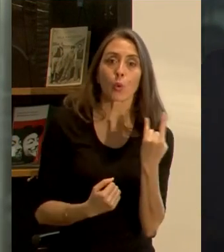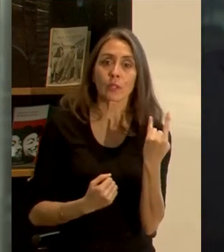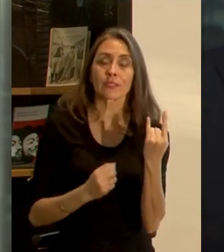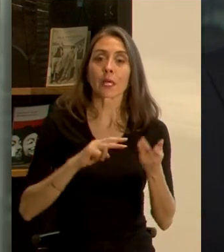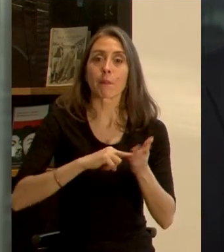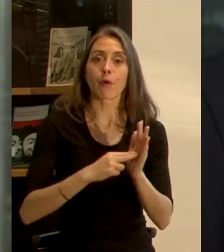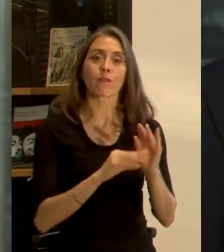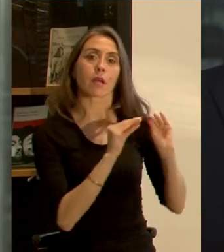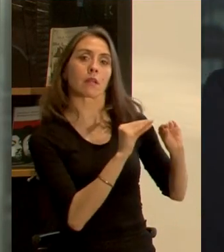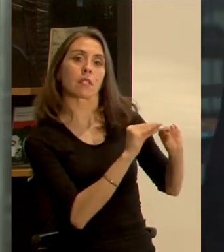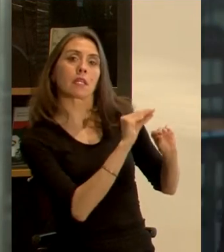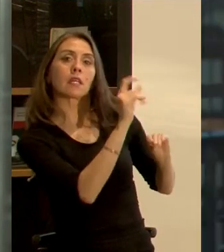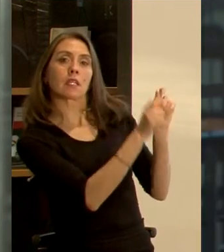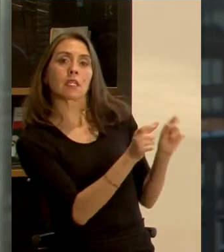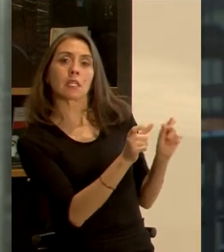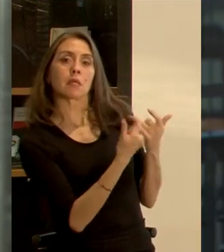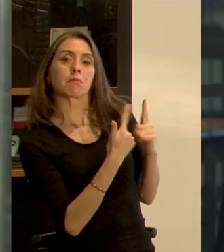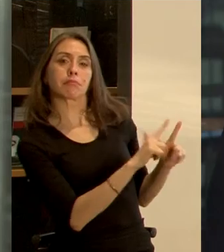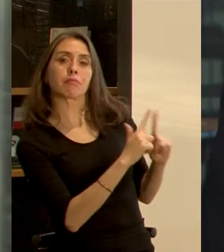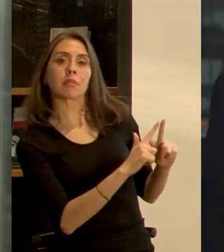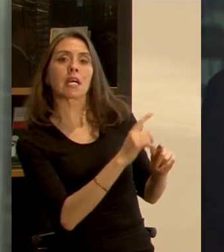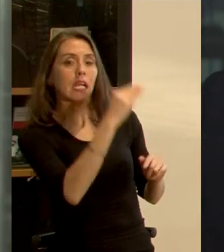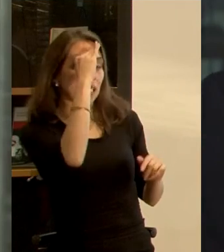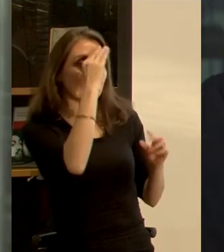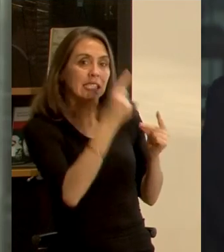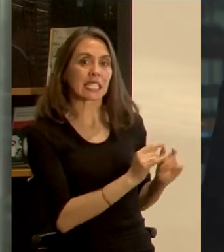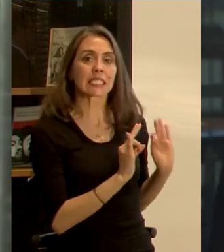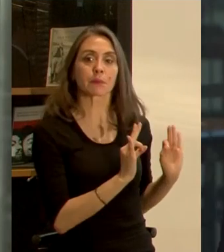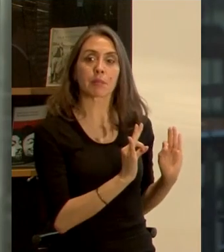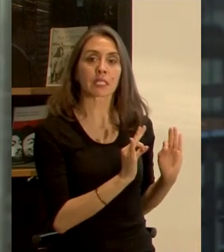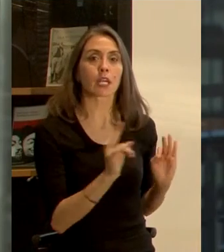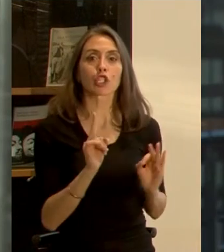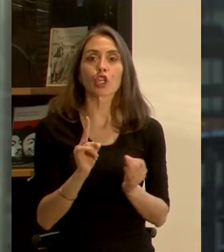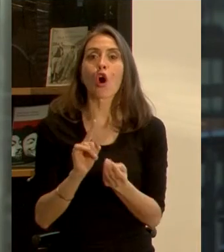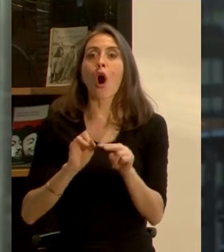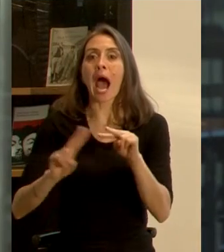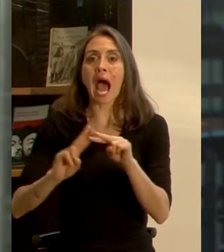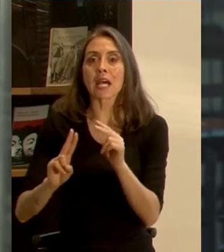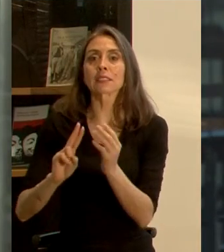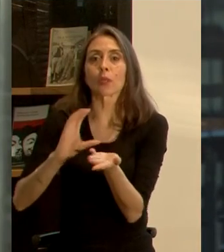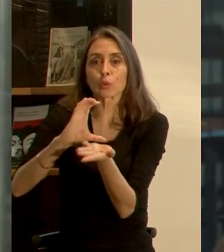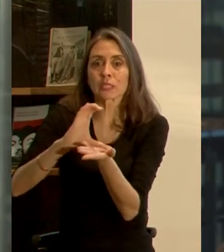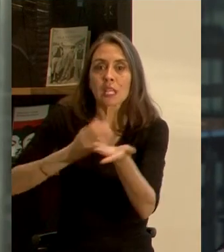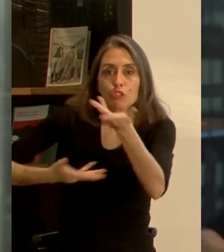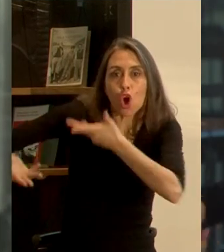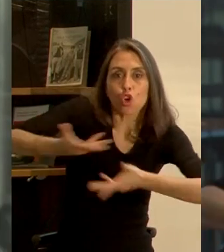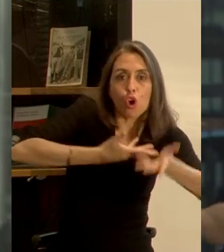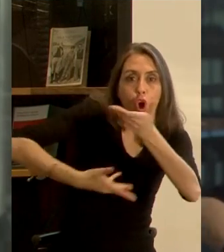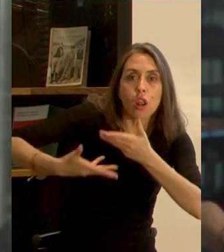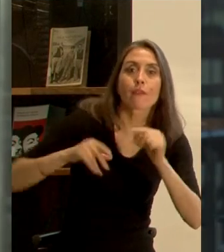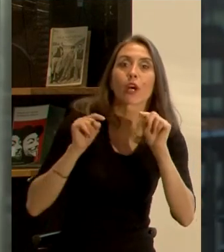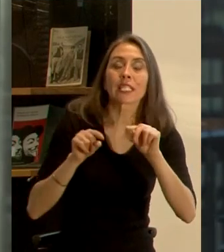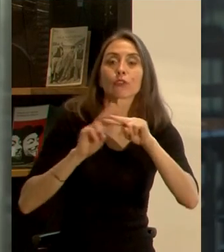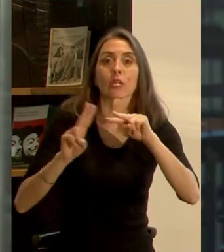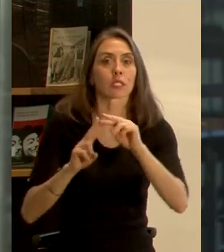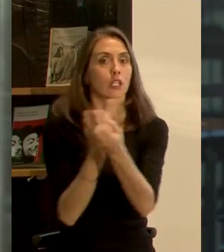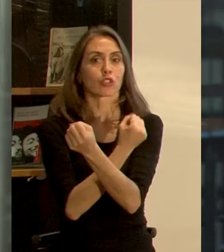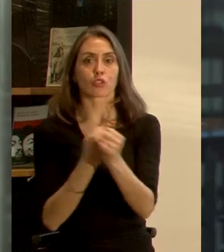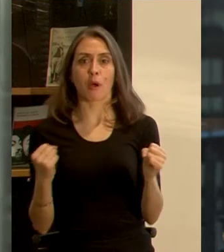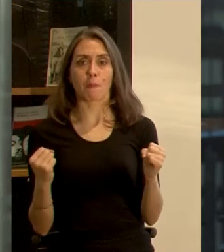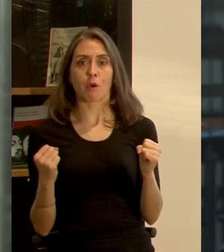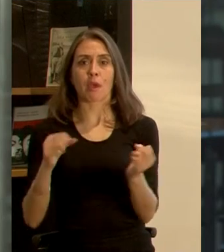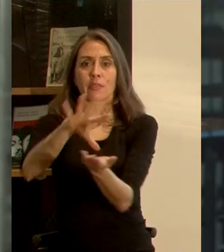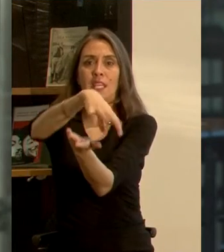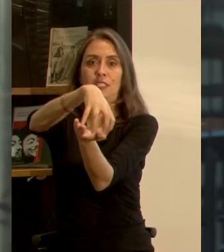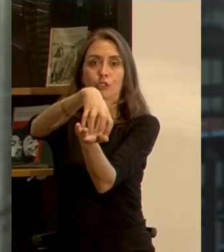sigue formando desde la especialidad y no forma desde centros colaborativos, que yo creo que es el paso que tenemos que dar. No podemos mirar la